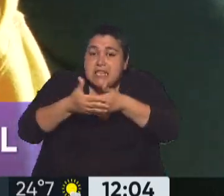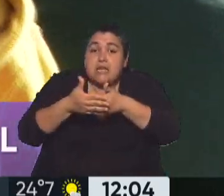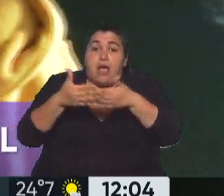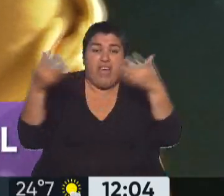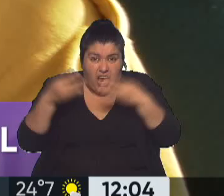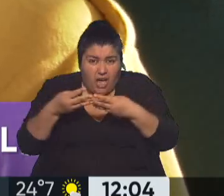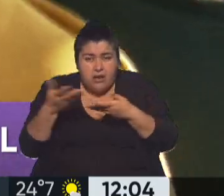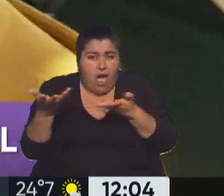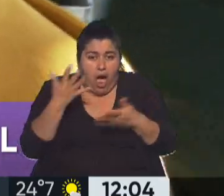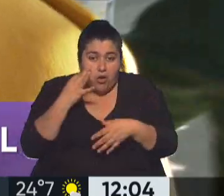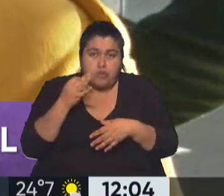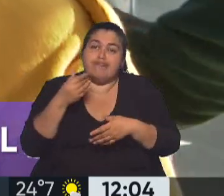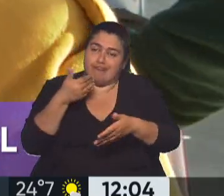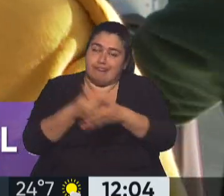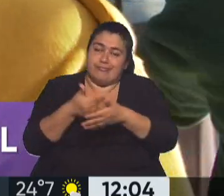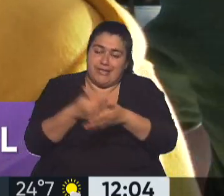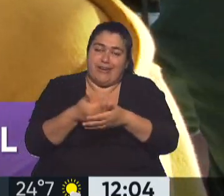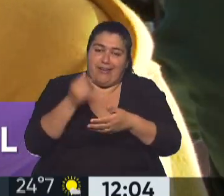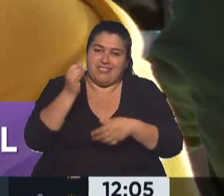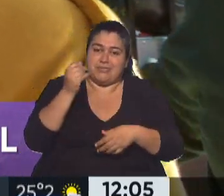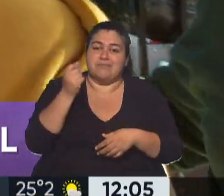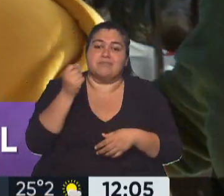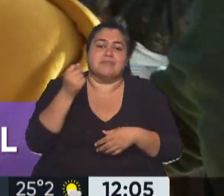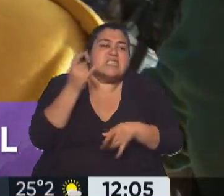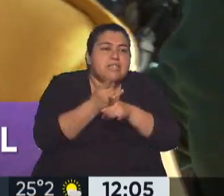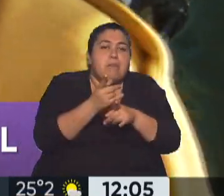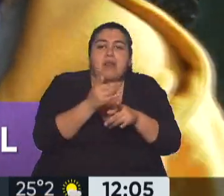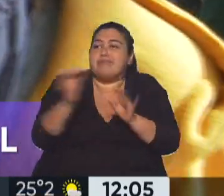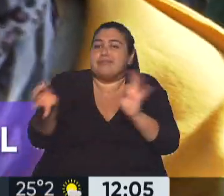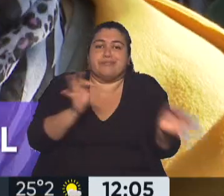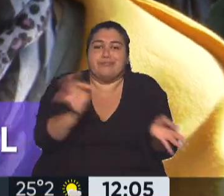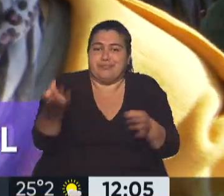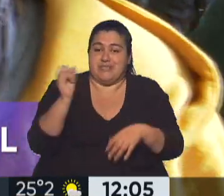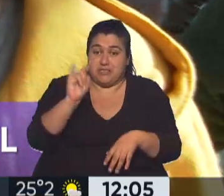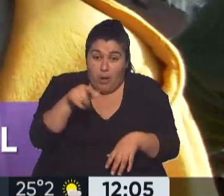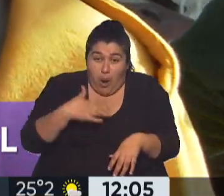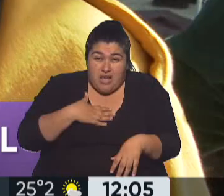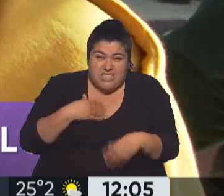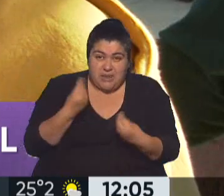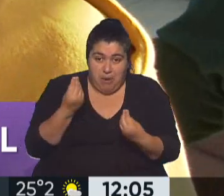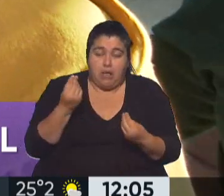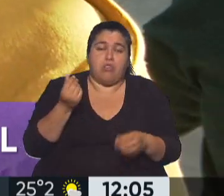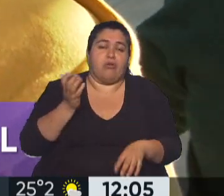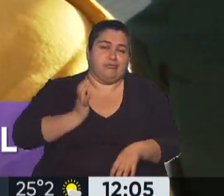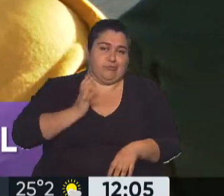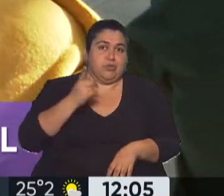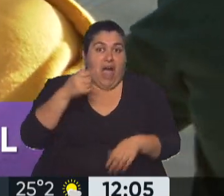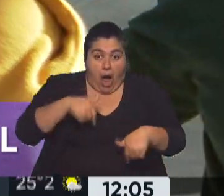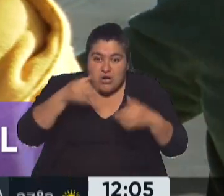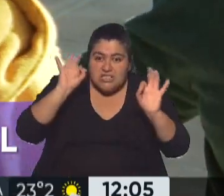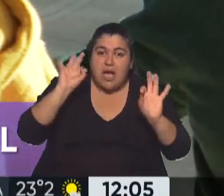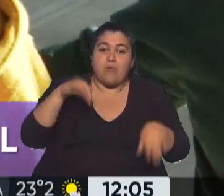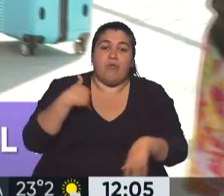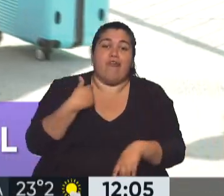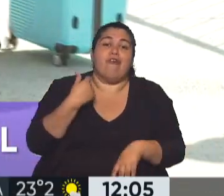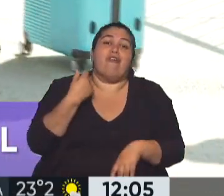conflicto? Cerca. Cerca. Todo es cerca ahí. ¿Tuvo miedo? Mucho. Está a salvo ahora, ¿no? Tengo 2 nietas en